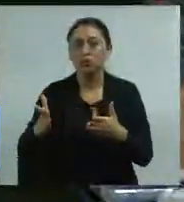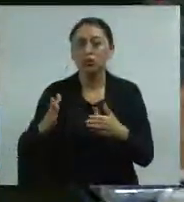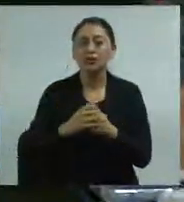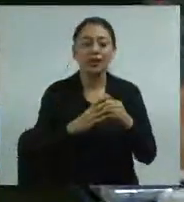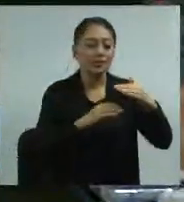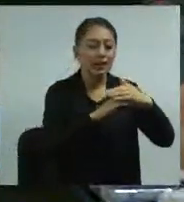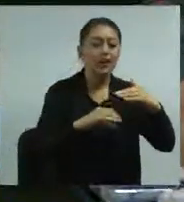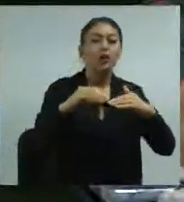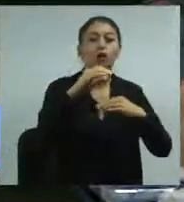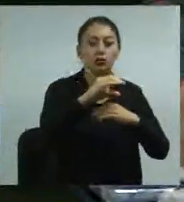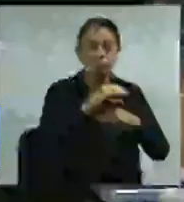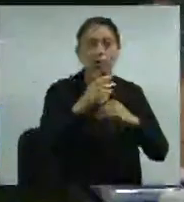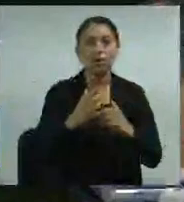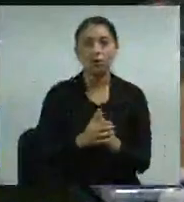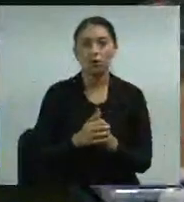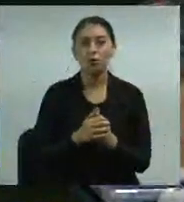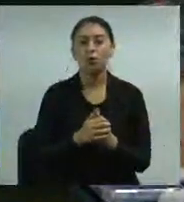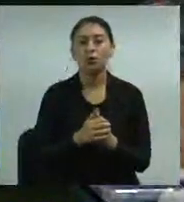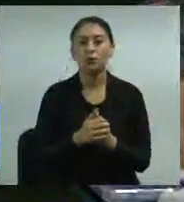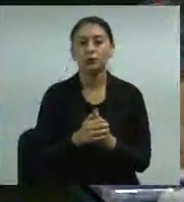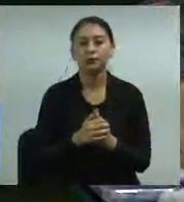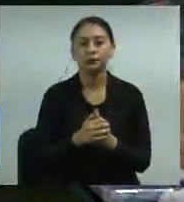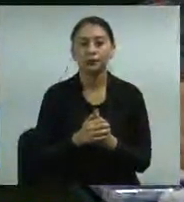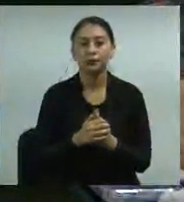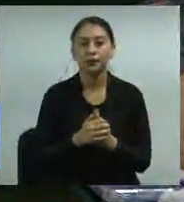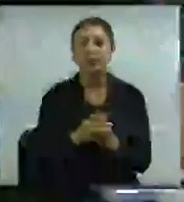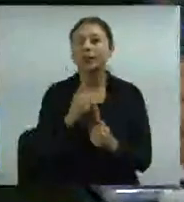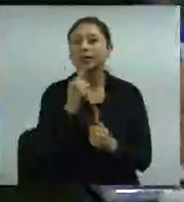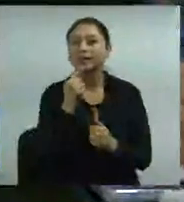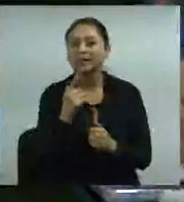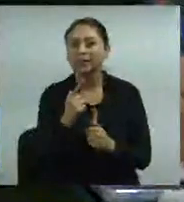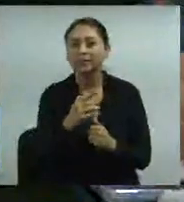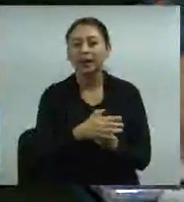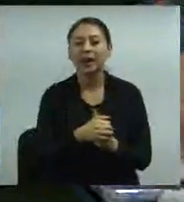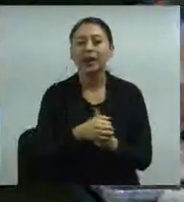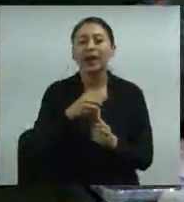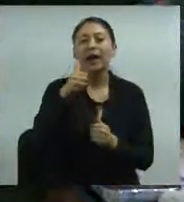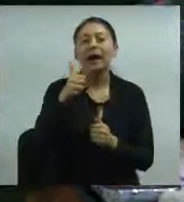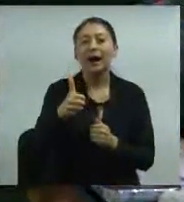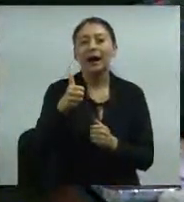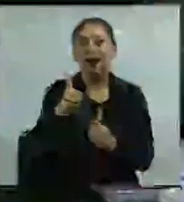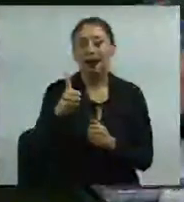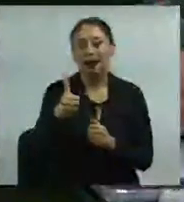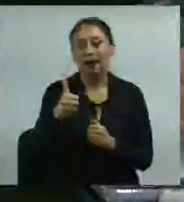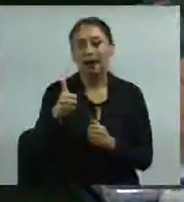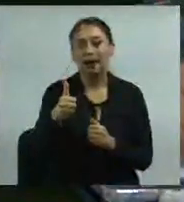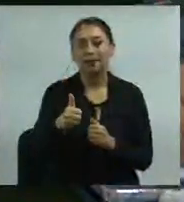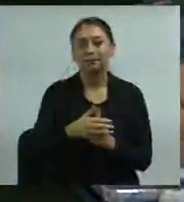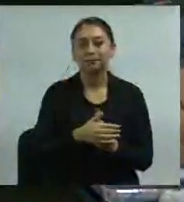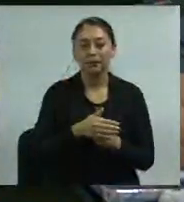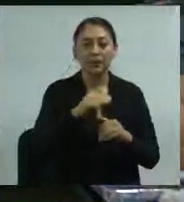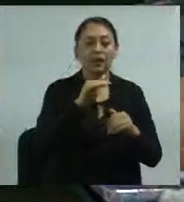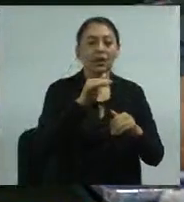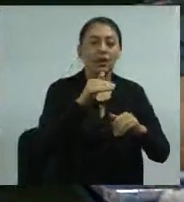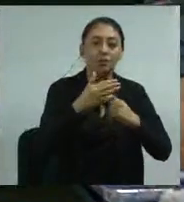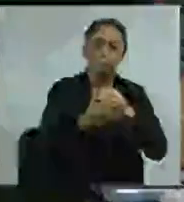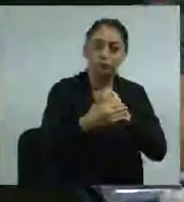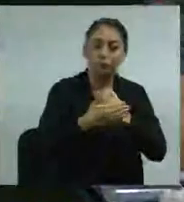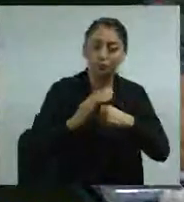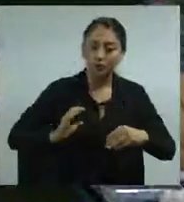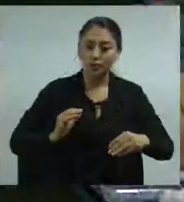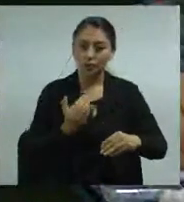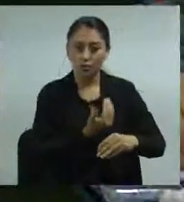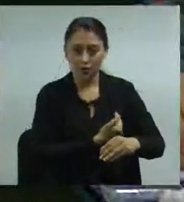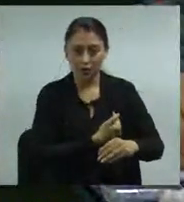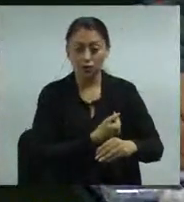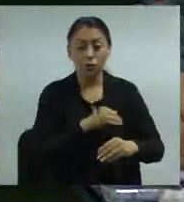Consejo. Y una de ellas se establece en el inciso A, que dice claramente dar aviso al Congreso de la República